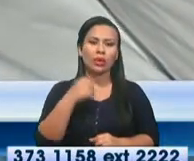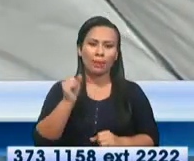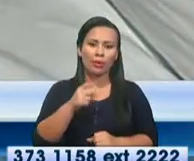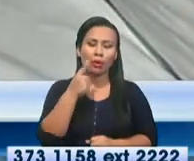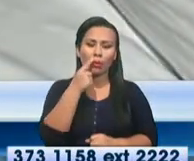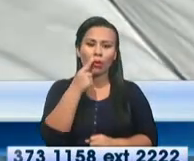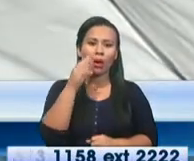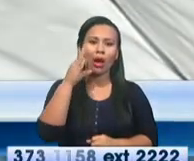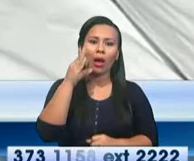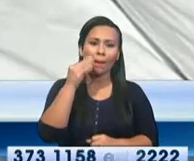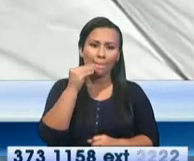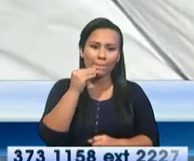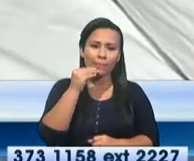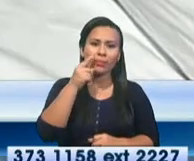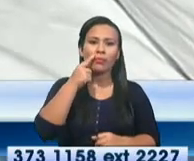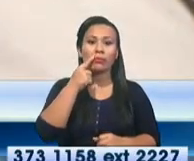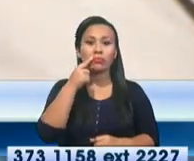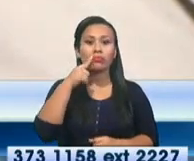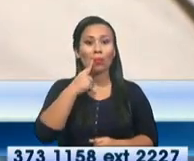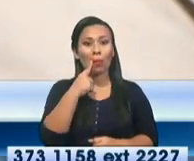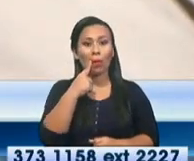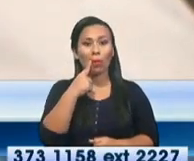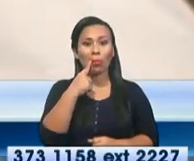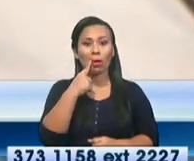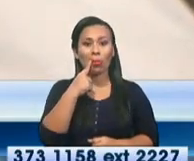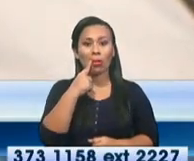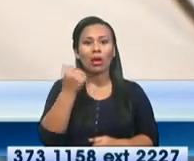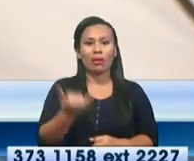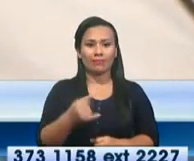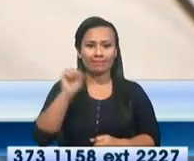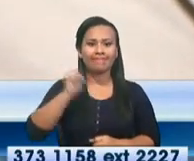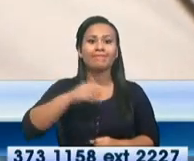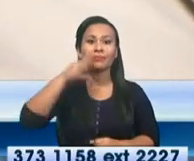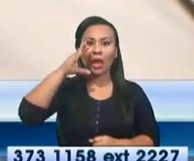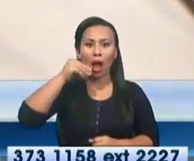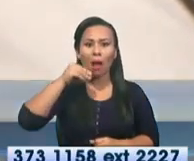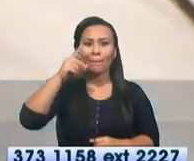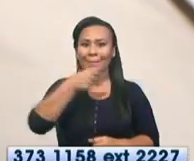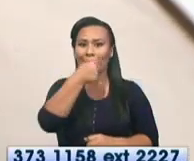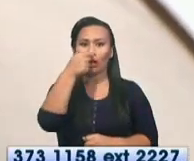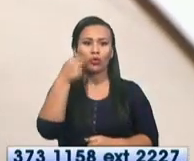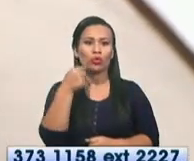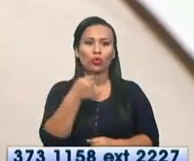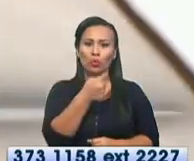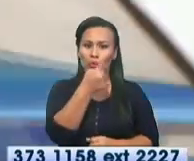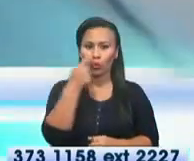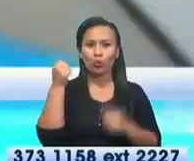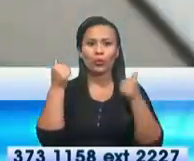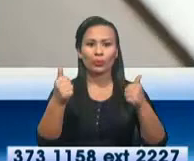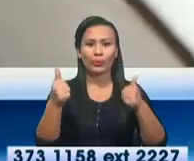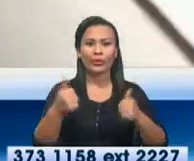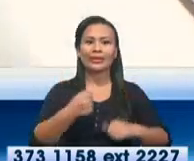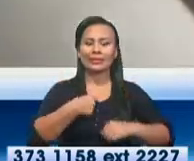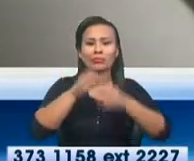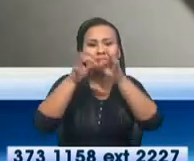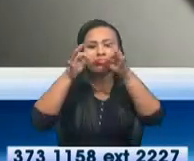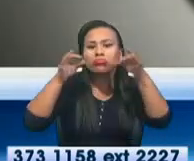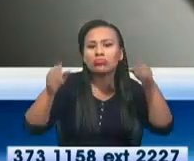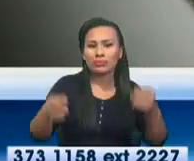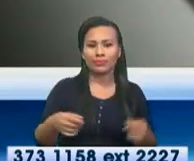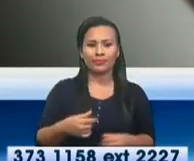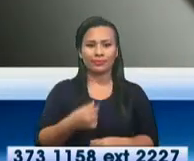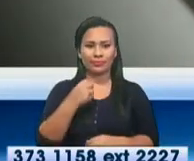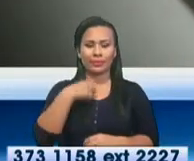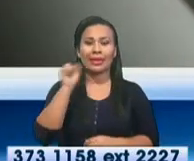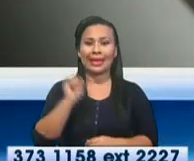la boca más. De lo que no, como no movía, ahora ya la puedo mover un poco más. Y es cuestión de rehabilitación y llegué a